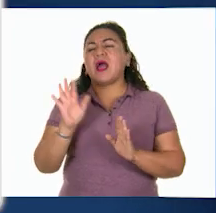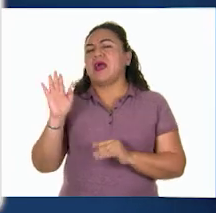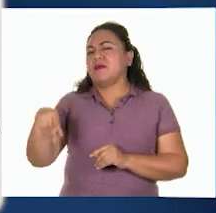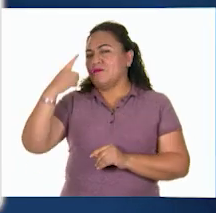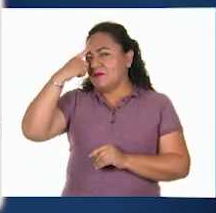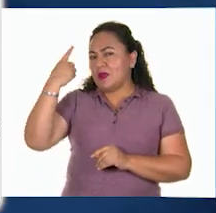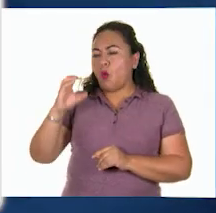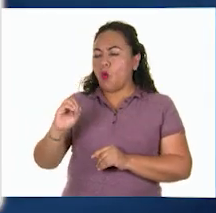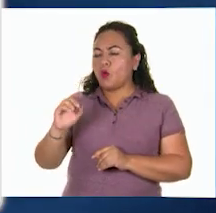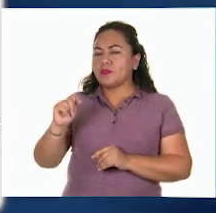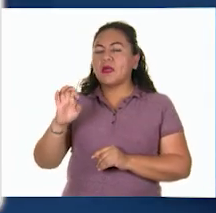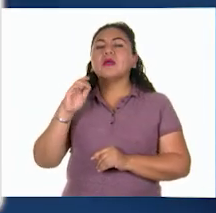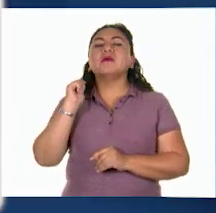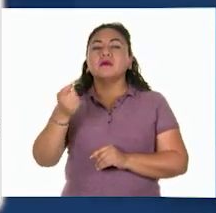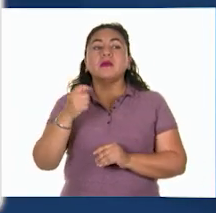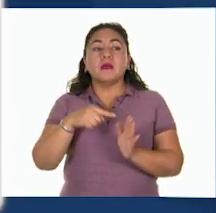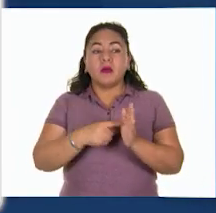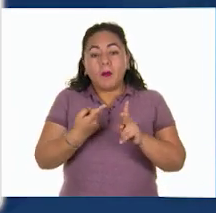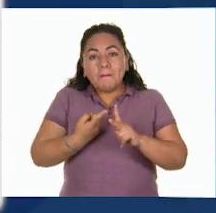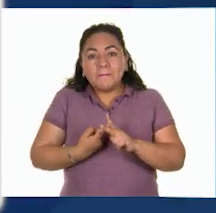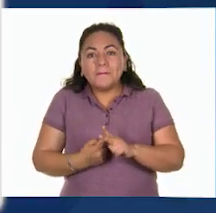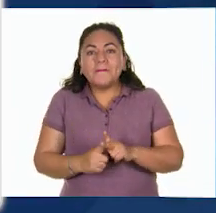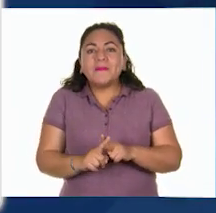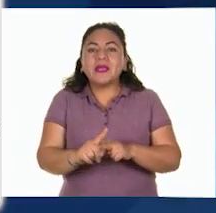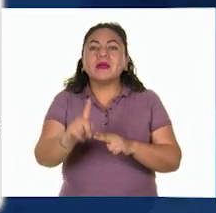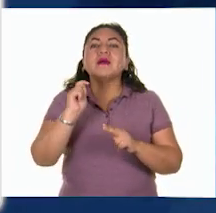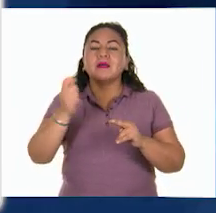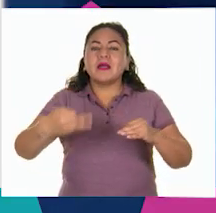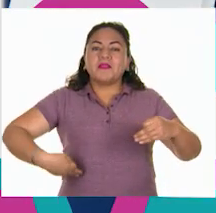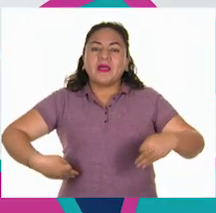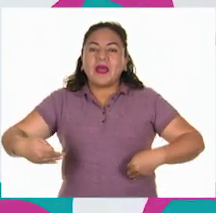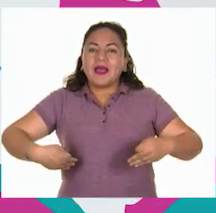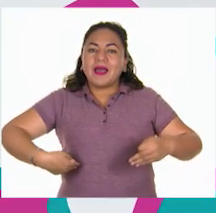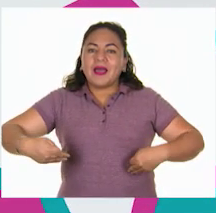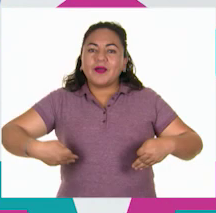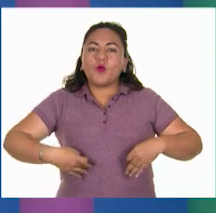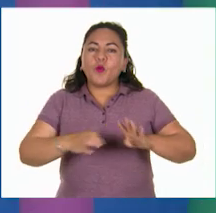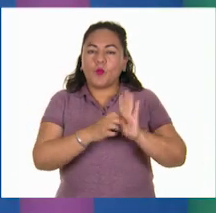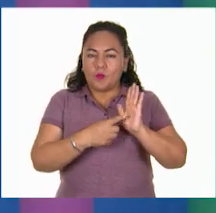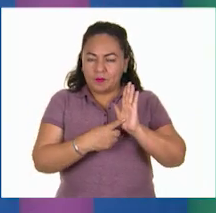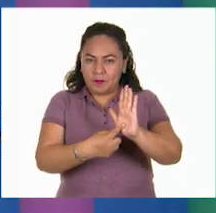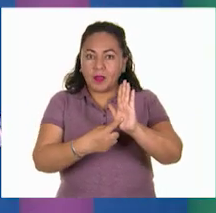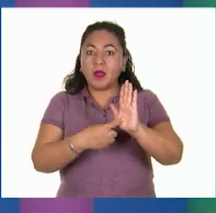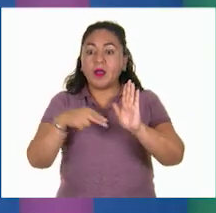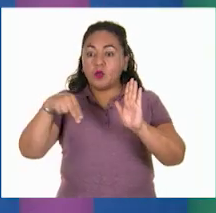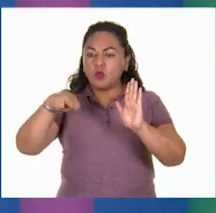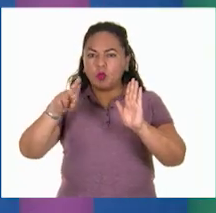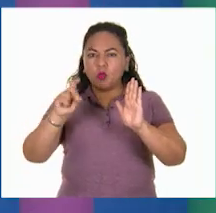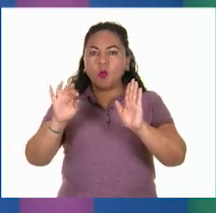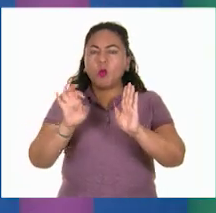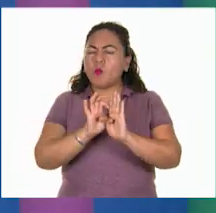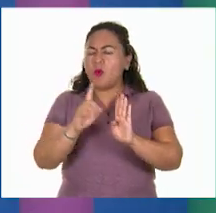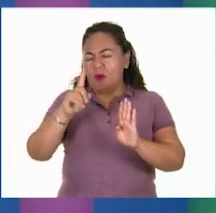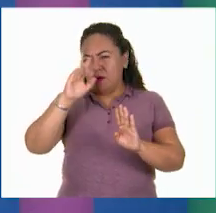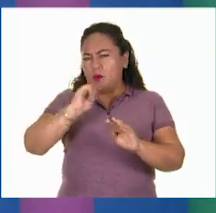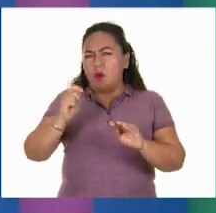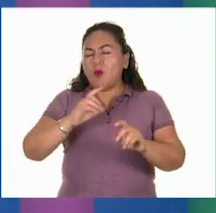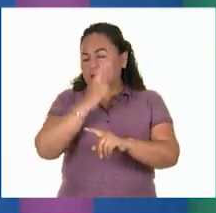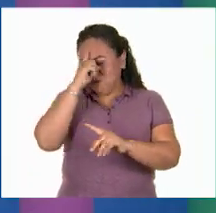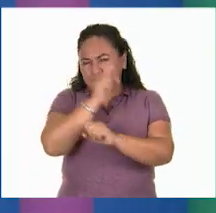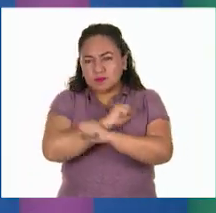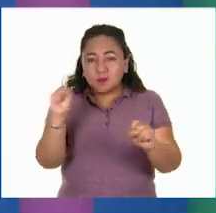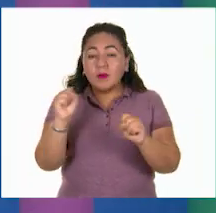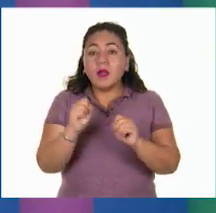En el planteamiento se presenta la situación de la obra de teatro, en el nudo explota el conflicto y por último, en